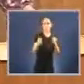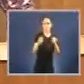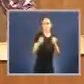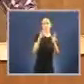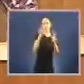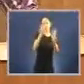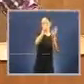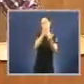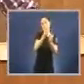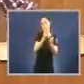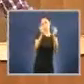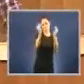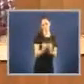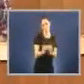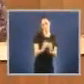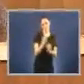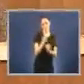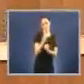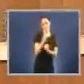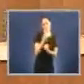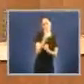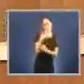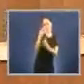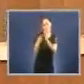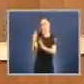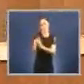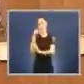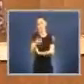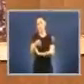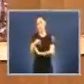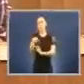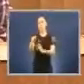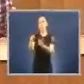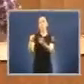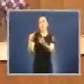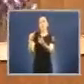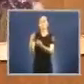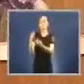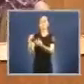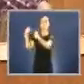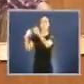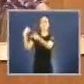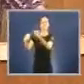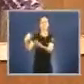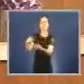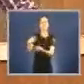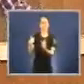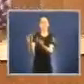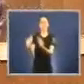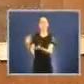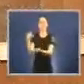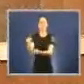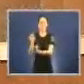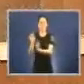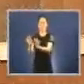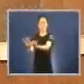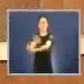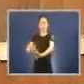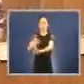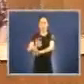do 30 ao 25%, non se toca a normativa do imposto de patrimonio ni o do imposto de sucesións e doacións, co cual se segue